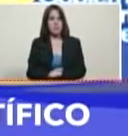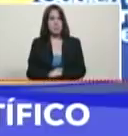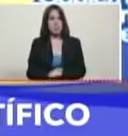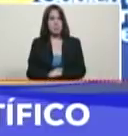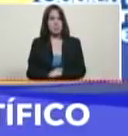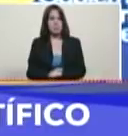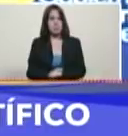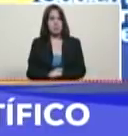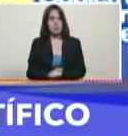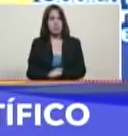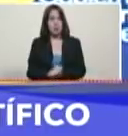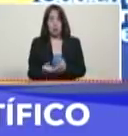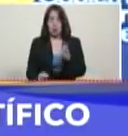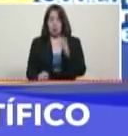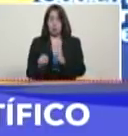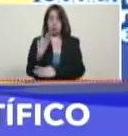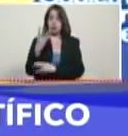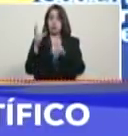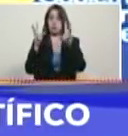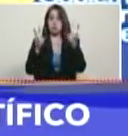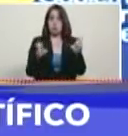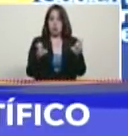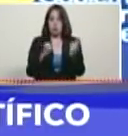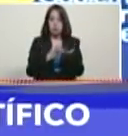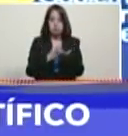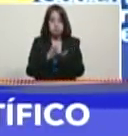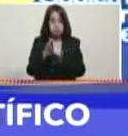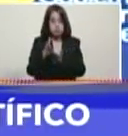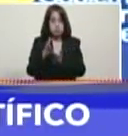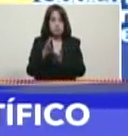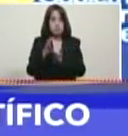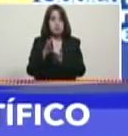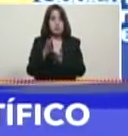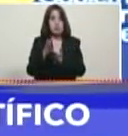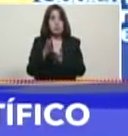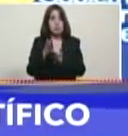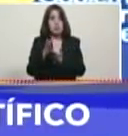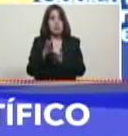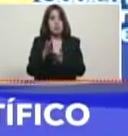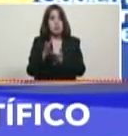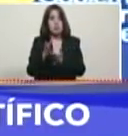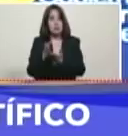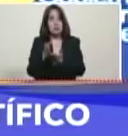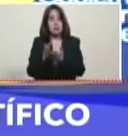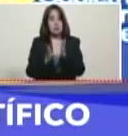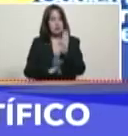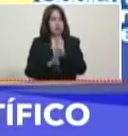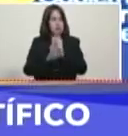De la creación de nuevos caminos del desarrollo integral de la nación.